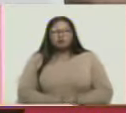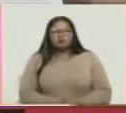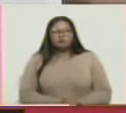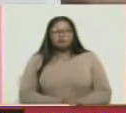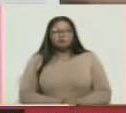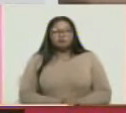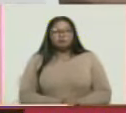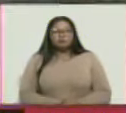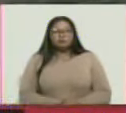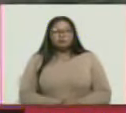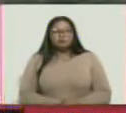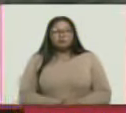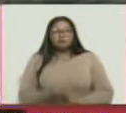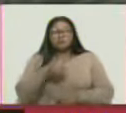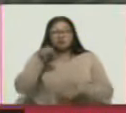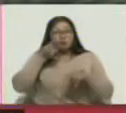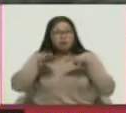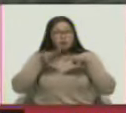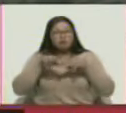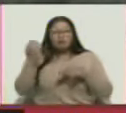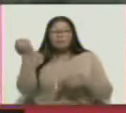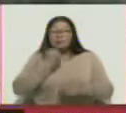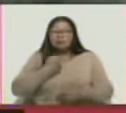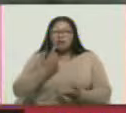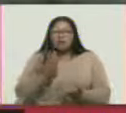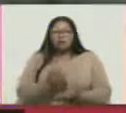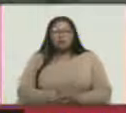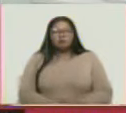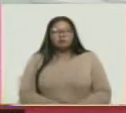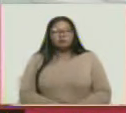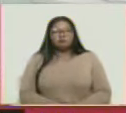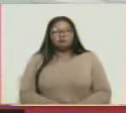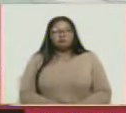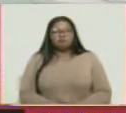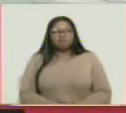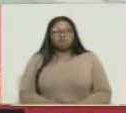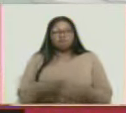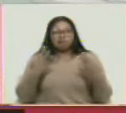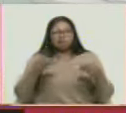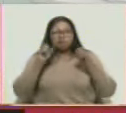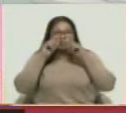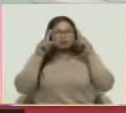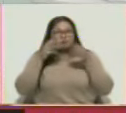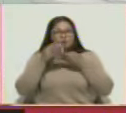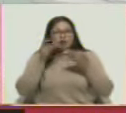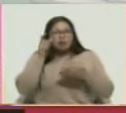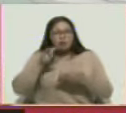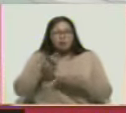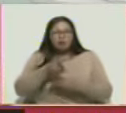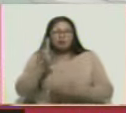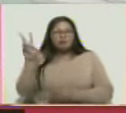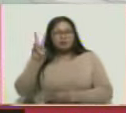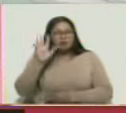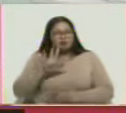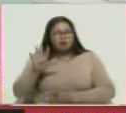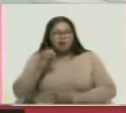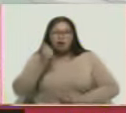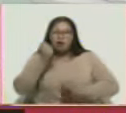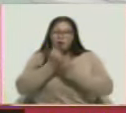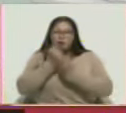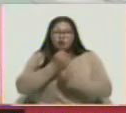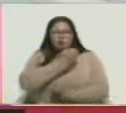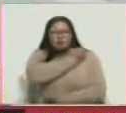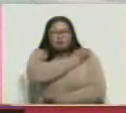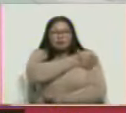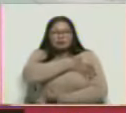Israel. Estos niños fueron asesinados. Bueno, realmente increíble aquí la solidaridad del pueblo venezolano con Palestina. Gracias.